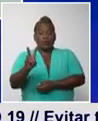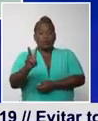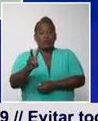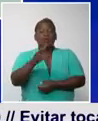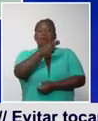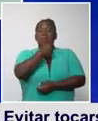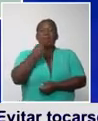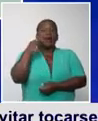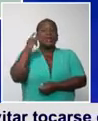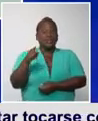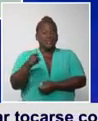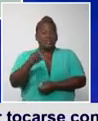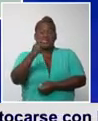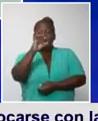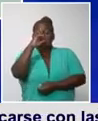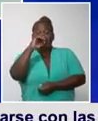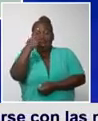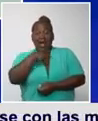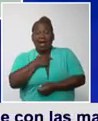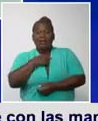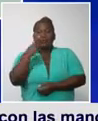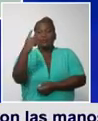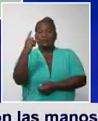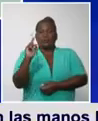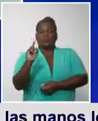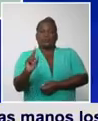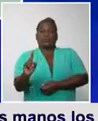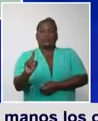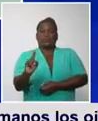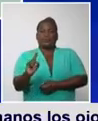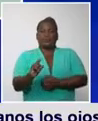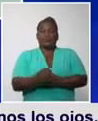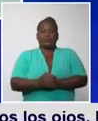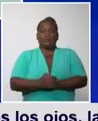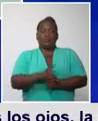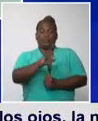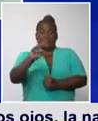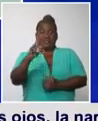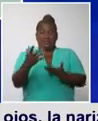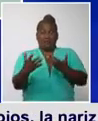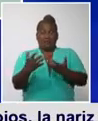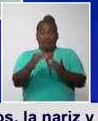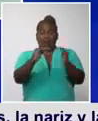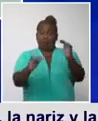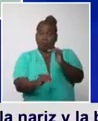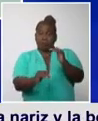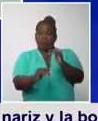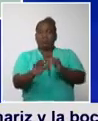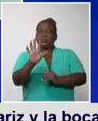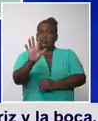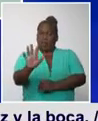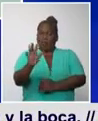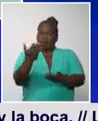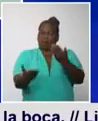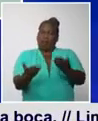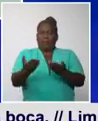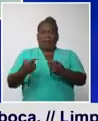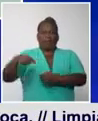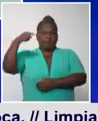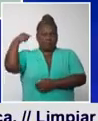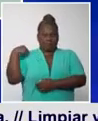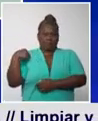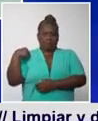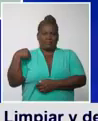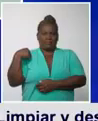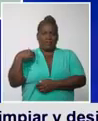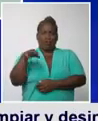Zapata, un caso cada uno en el día de ayer. Cienfuegos disminuye en 5 comparado con el día anterior,